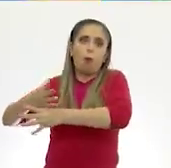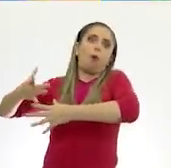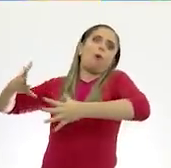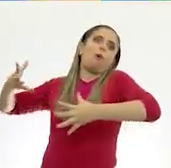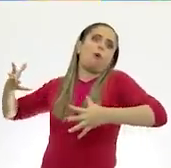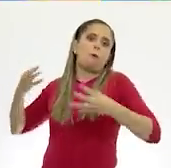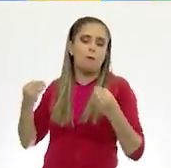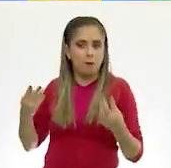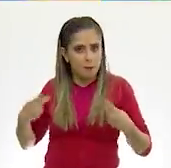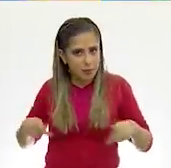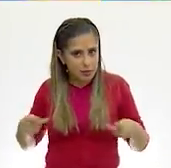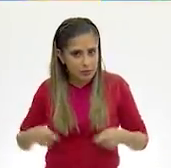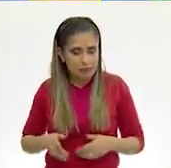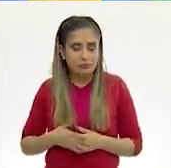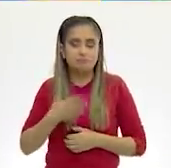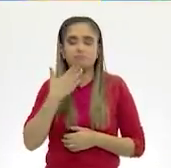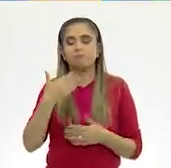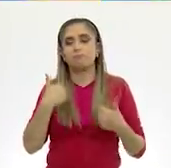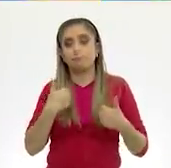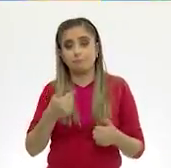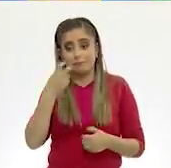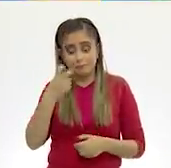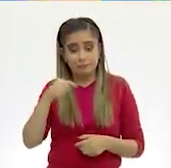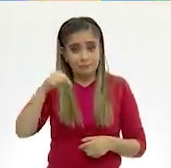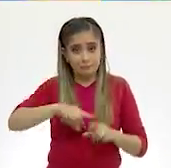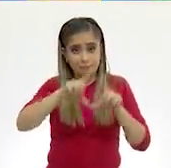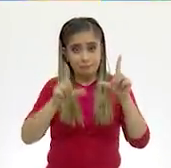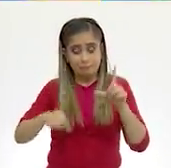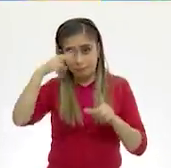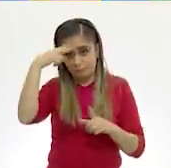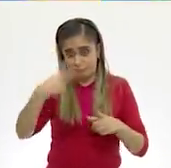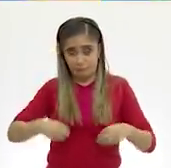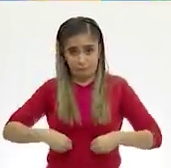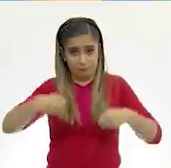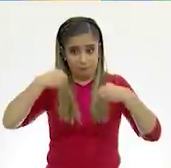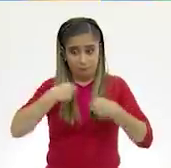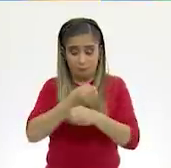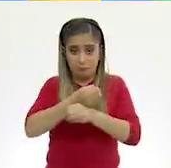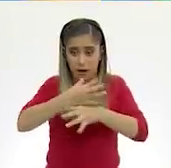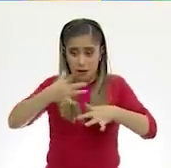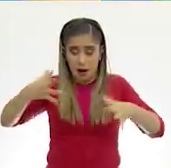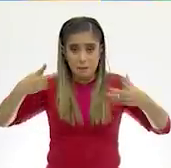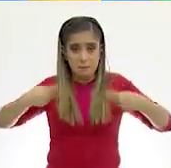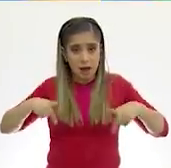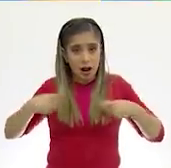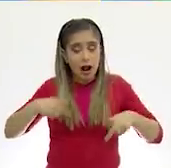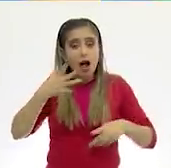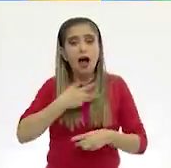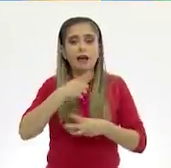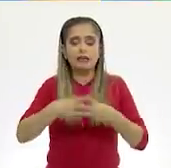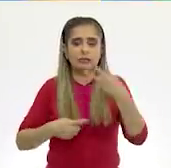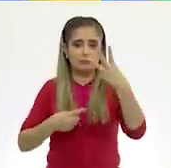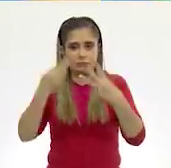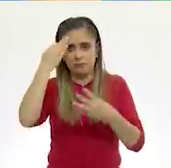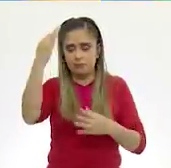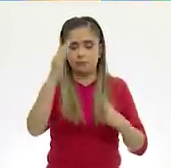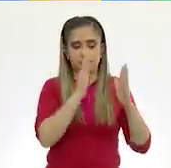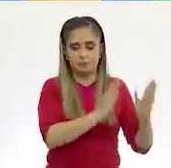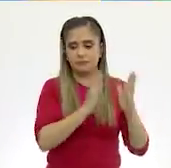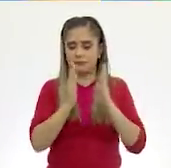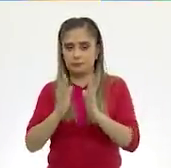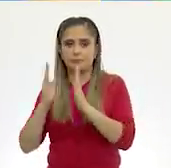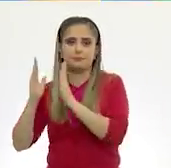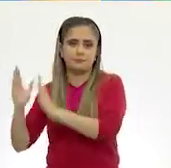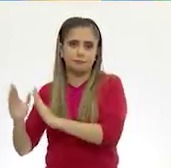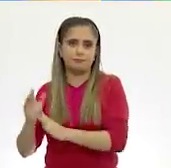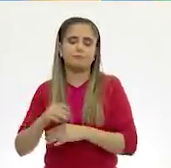es. Este video indica que el crecimiento de la población en el país se presenta en 3 etapas